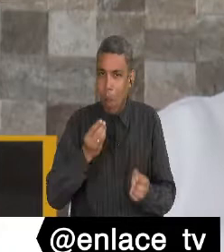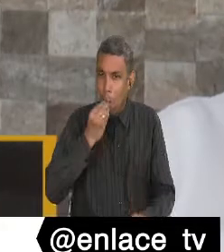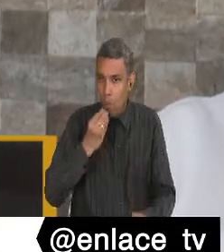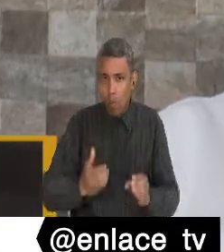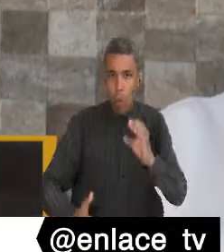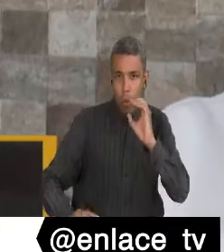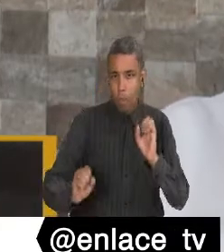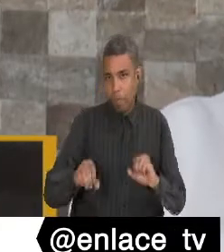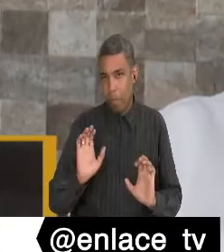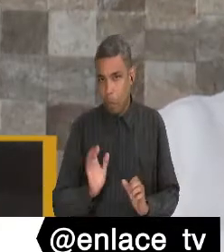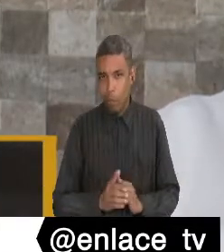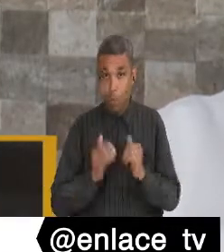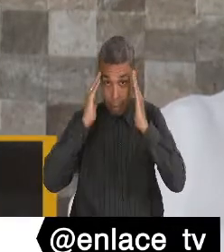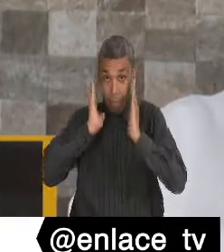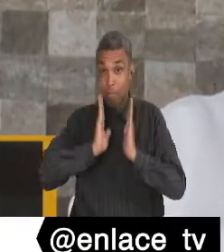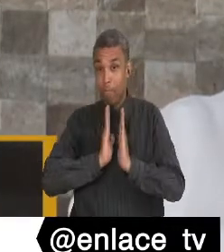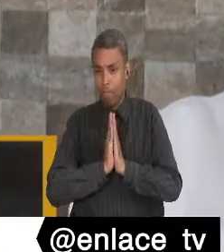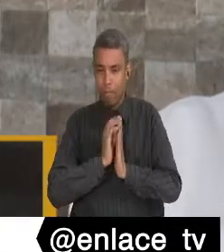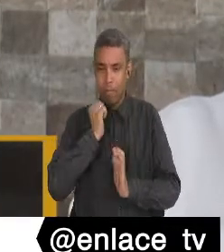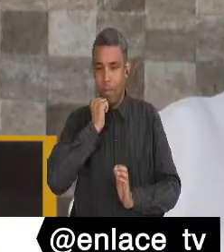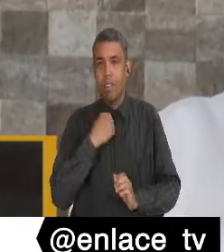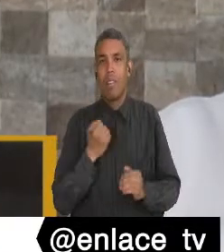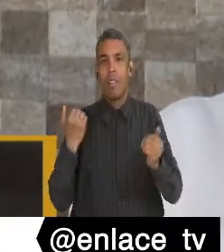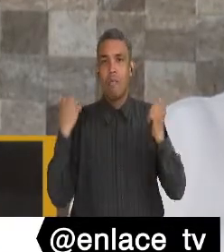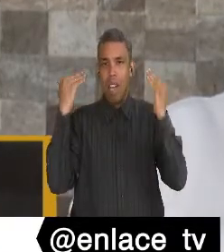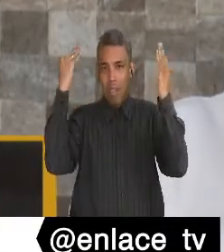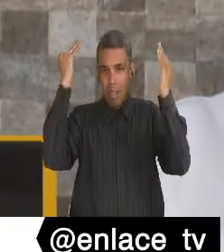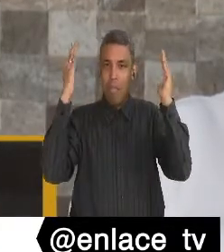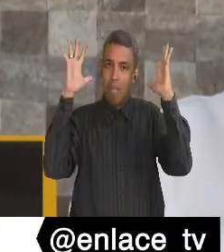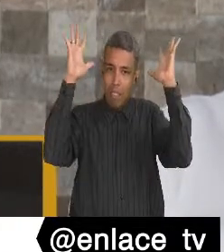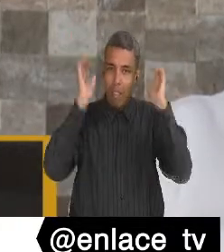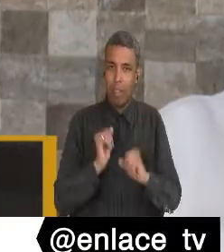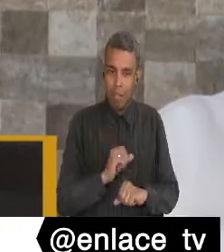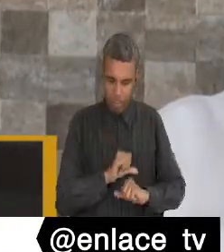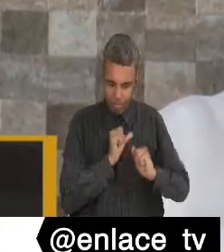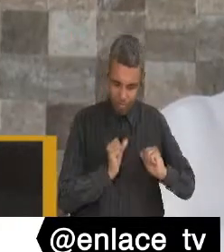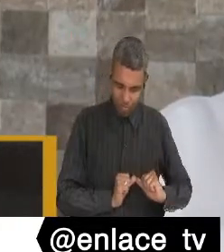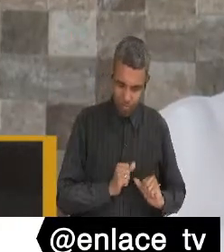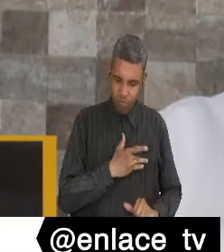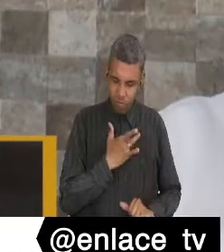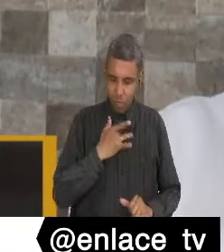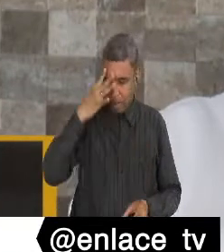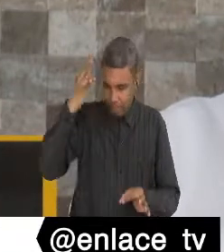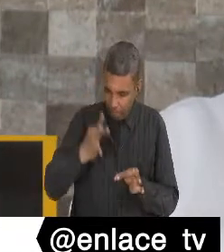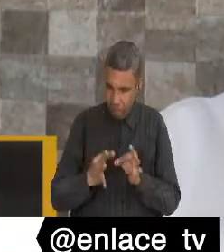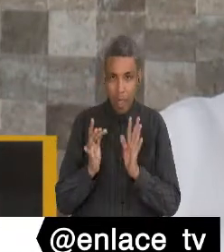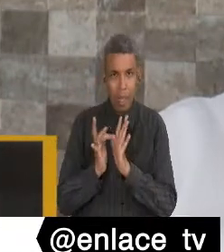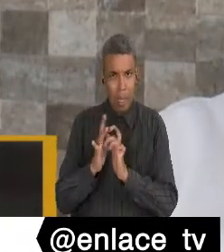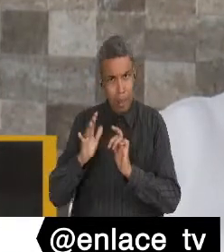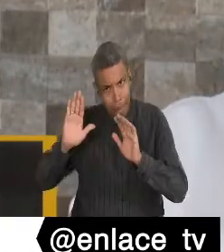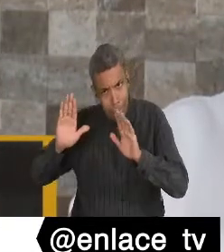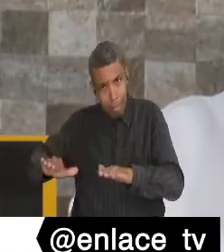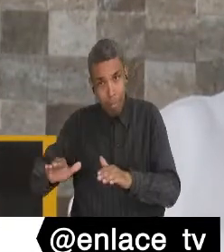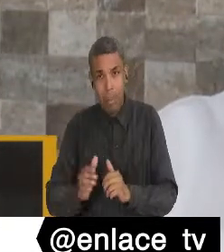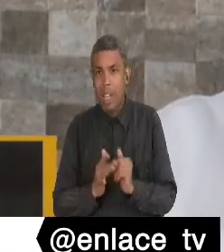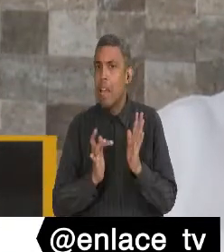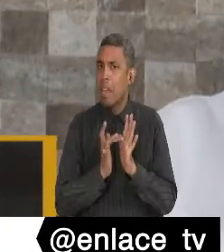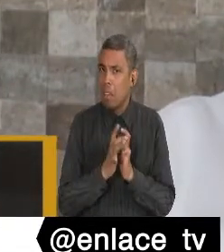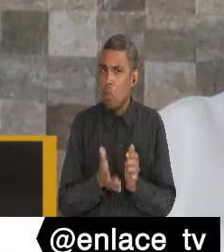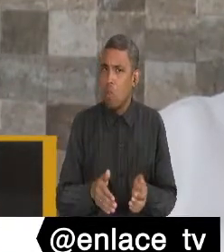la fiesta de la Divina Misericordia y poder revivir en los corazones de cada una de las personas esta fe en el Señor Jesús, un Señor Jesús que está vivo y